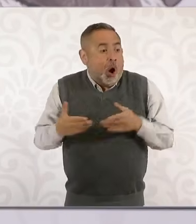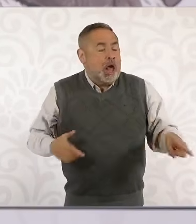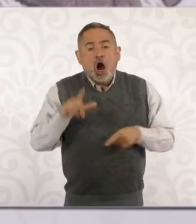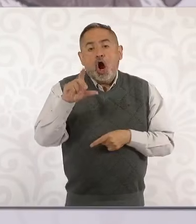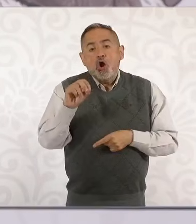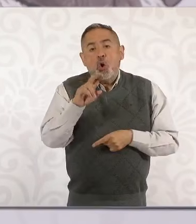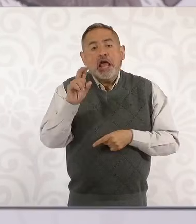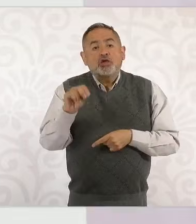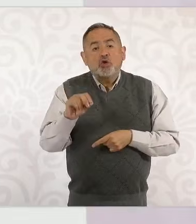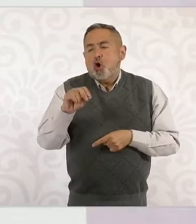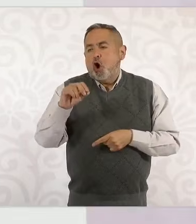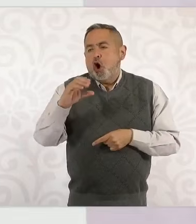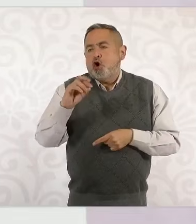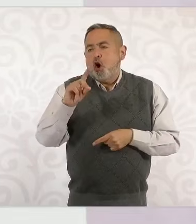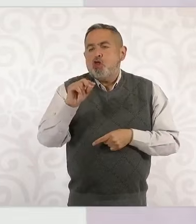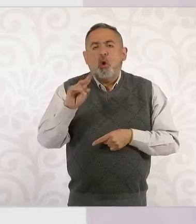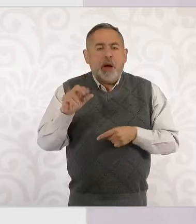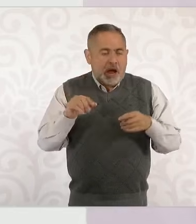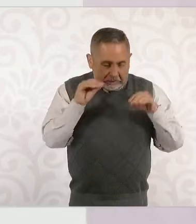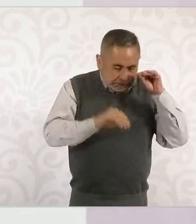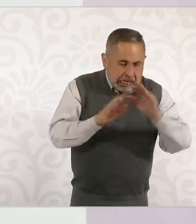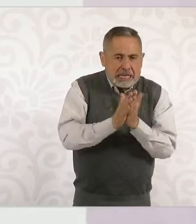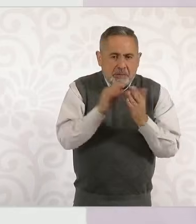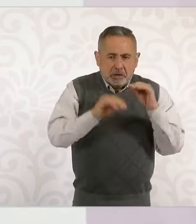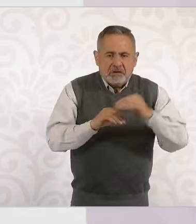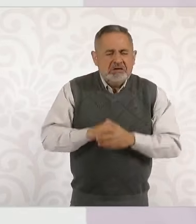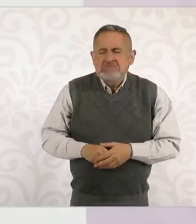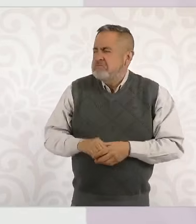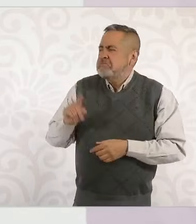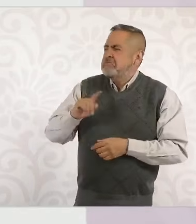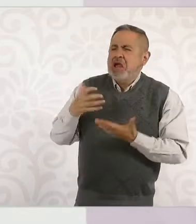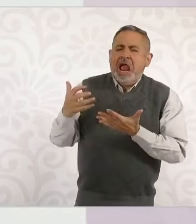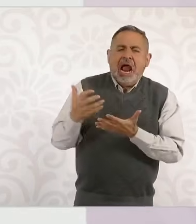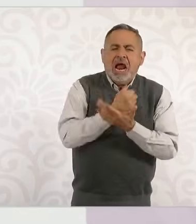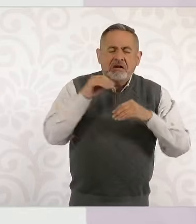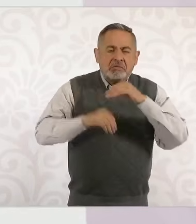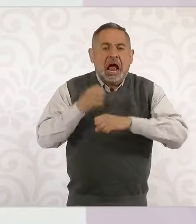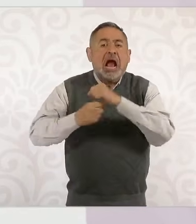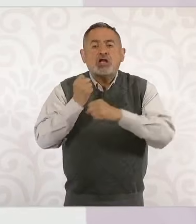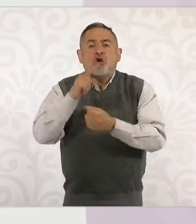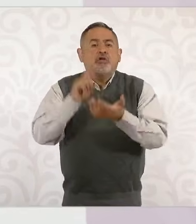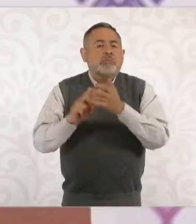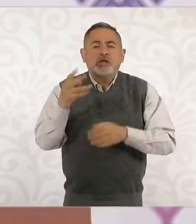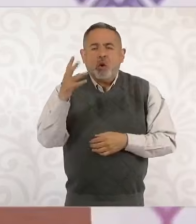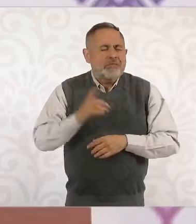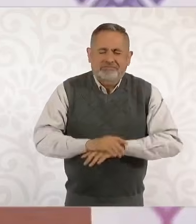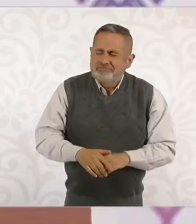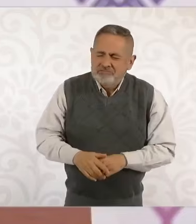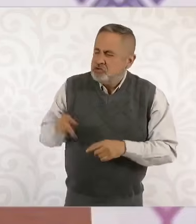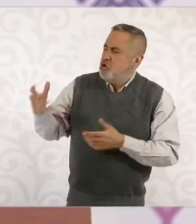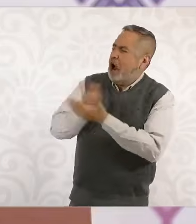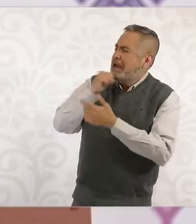un libro donde dice que no se ganó la mayoría calificada en el 2024, cuando hemos